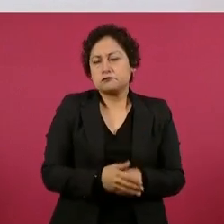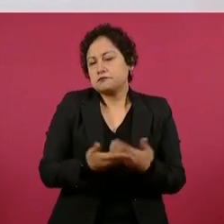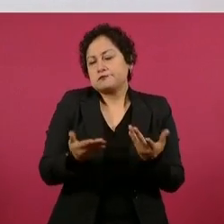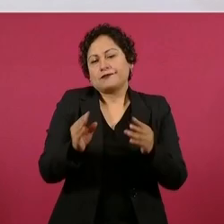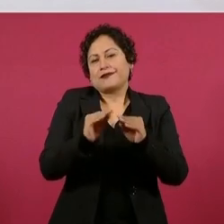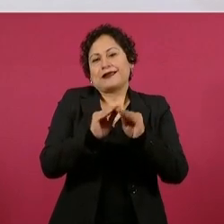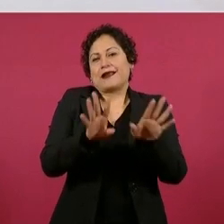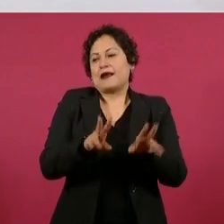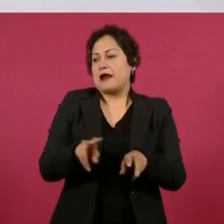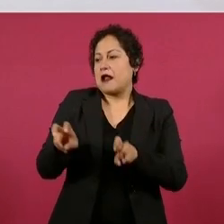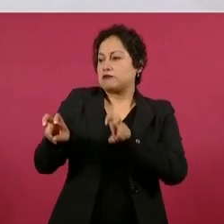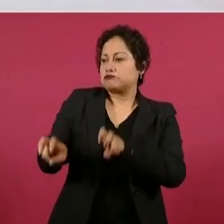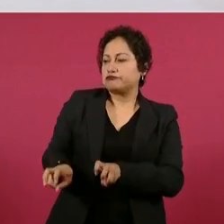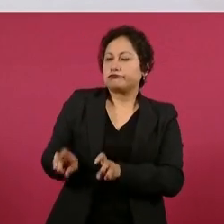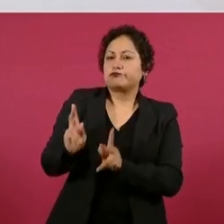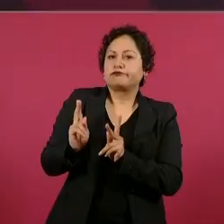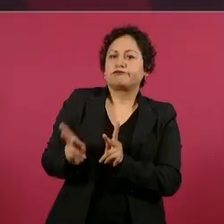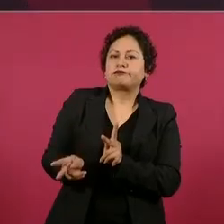platicando, conversando,